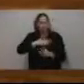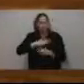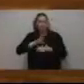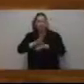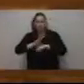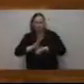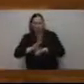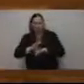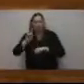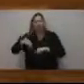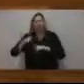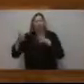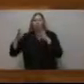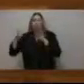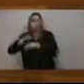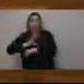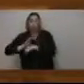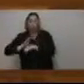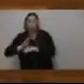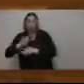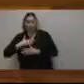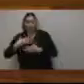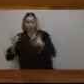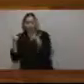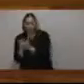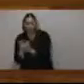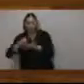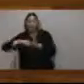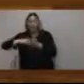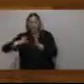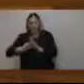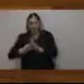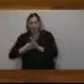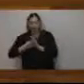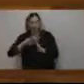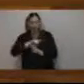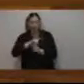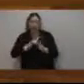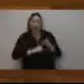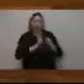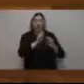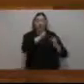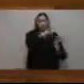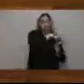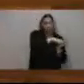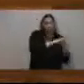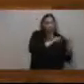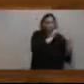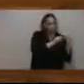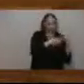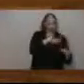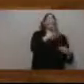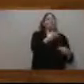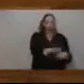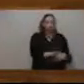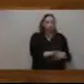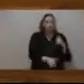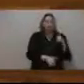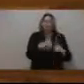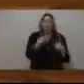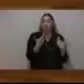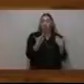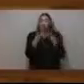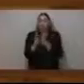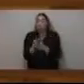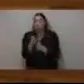consejería en aras a lograr esa planta de gasificación. Y voy a tratar por activa y por pasiva de que ustedes, refiriéndose al Grupo Parlamentario Agular,